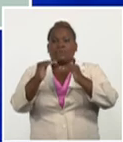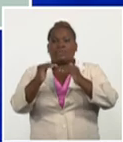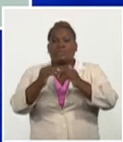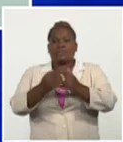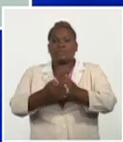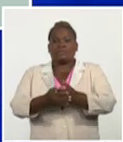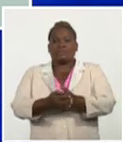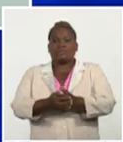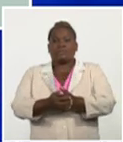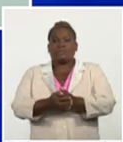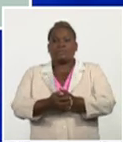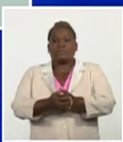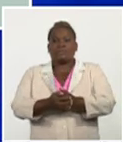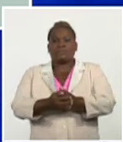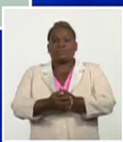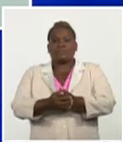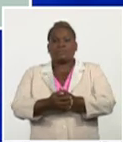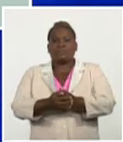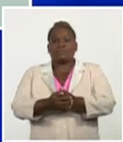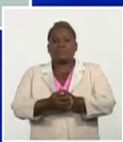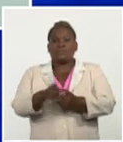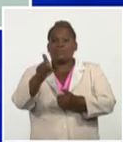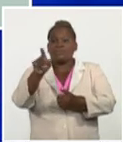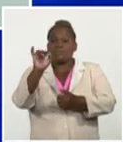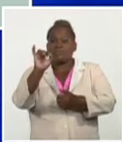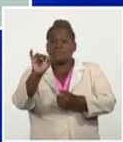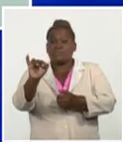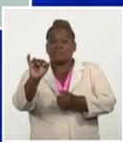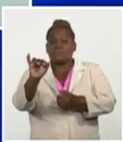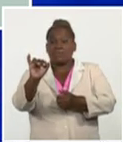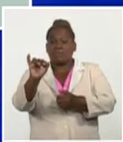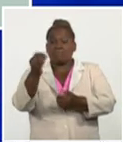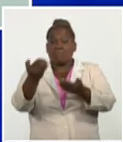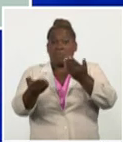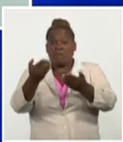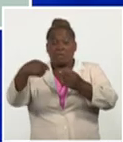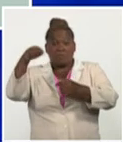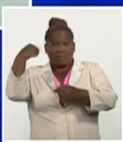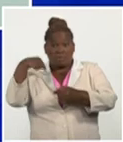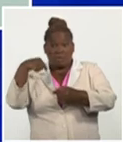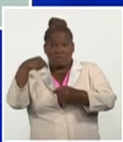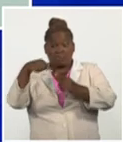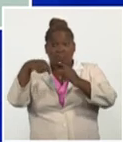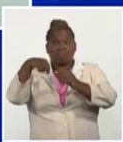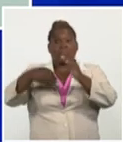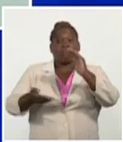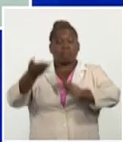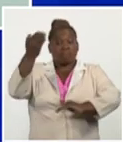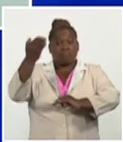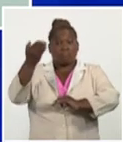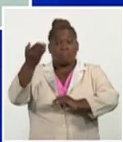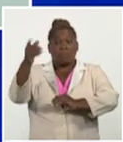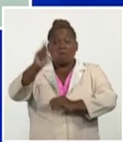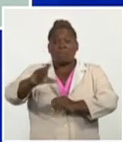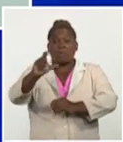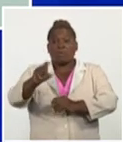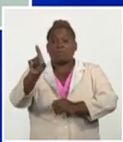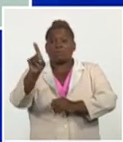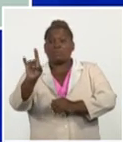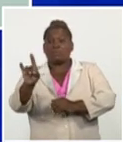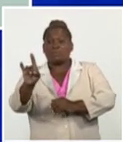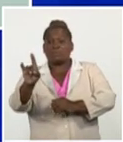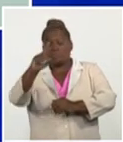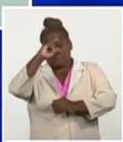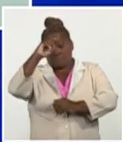evento institucional, 16 más que la jornada anterior, en Cabaiguán 19, en Santi Espíritus